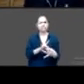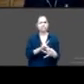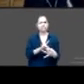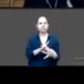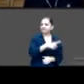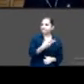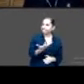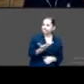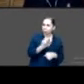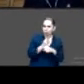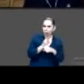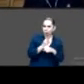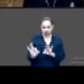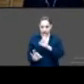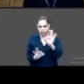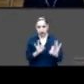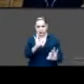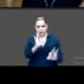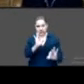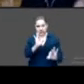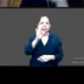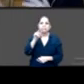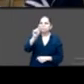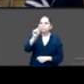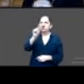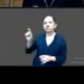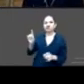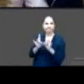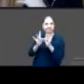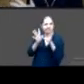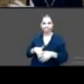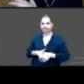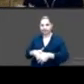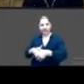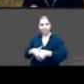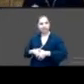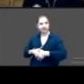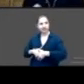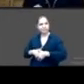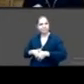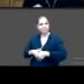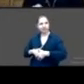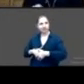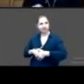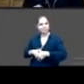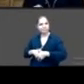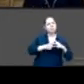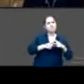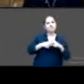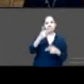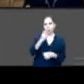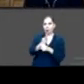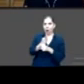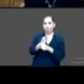planeados o no deseados que podrían estar ocurriendo, dado que las jóvenes o los jóvenes podrían no estar utilizando métodos